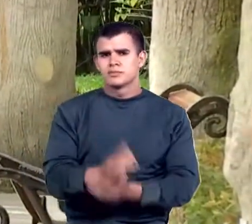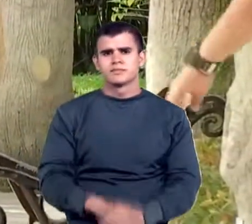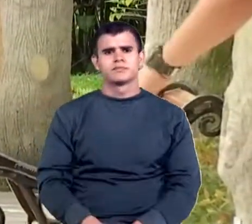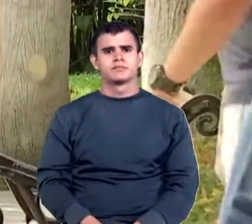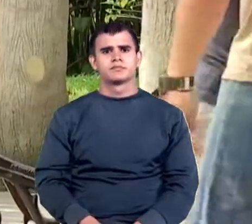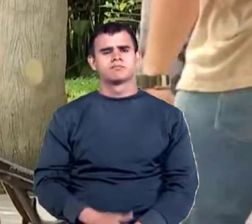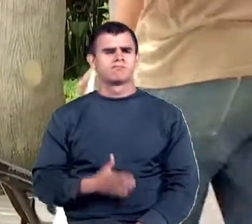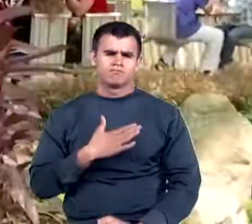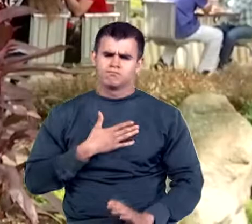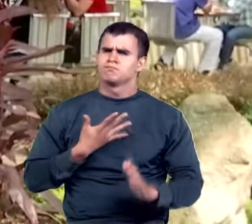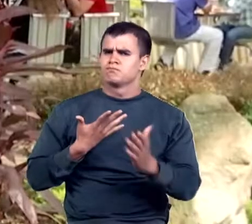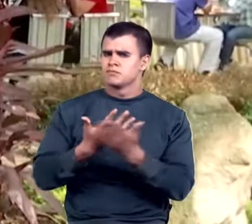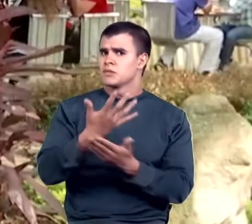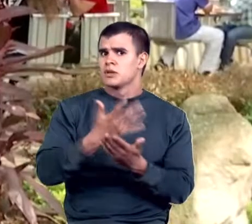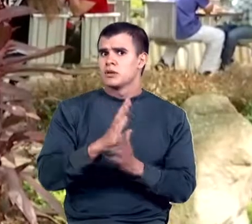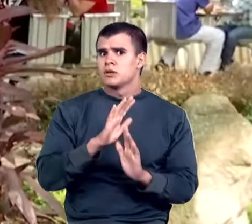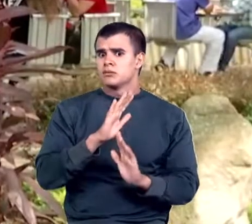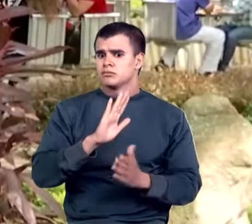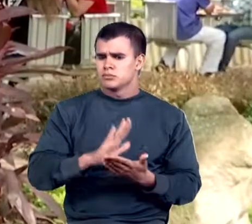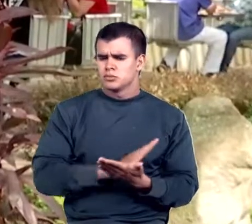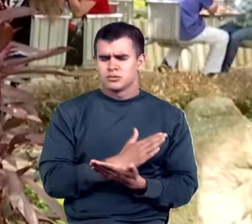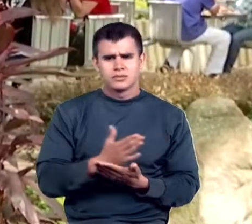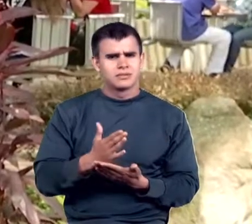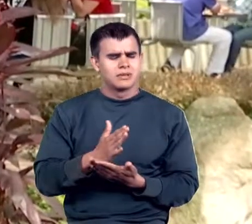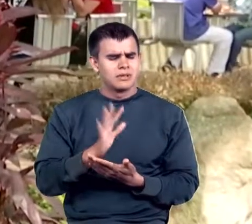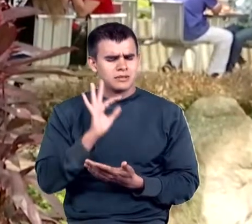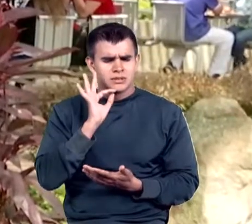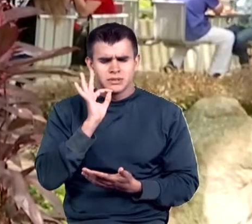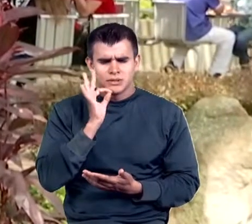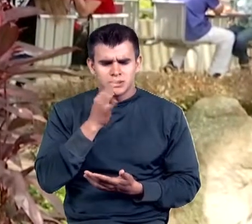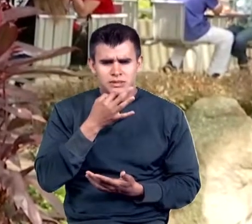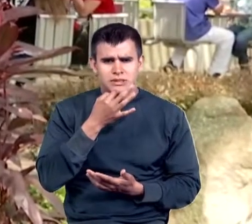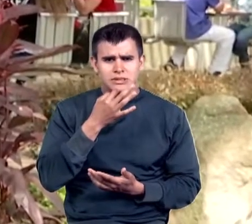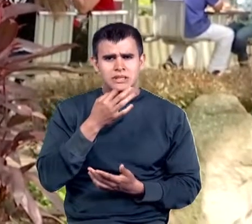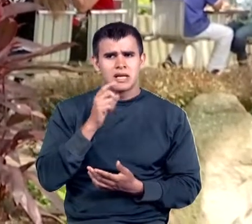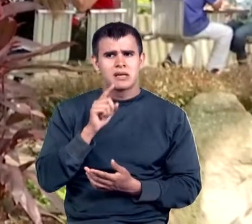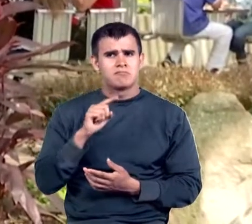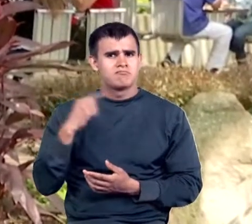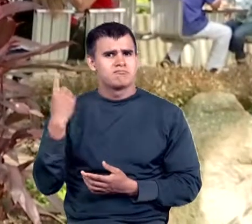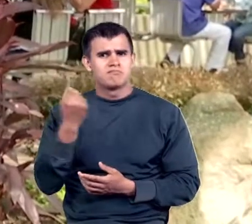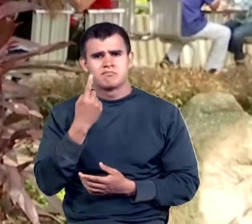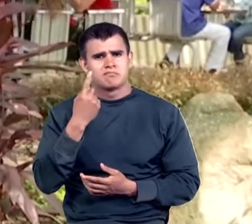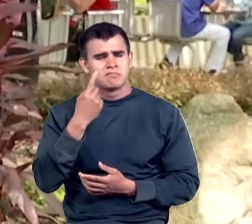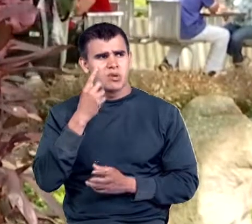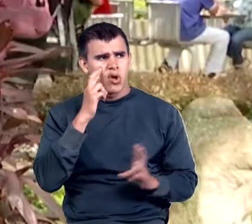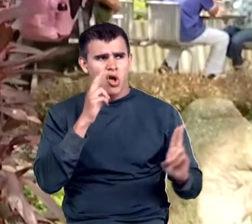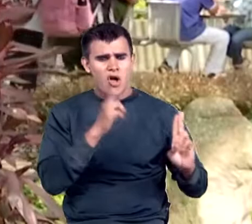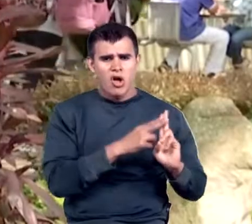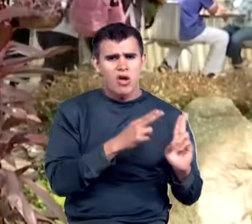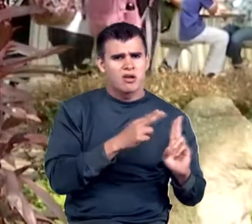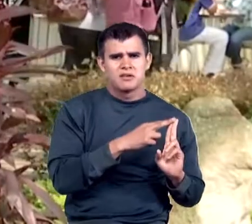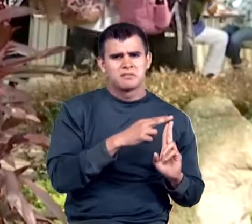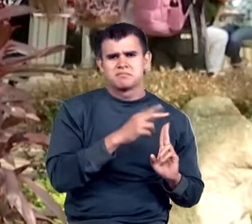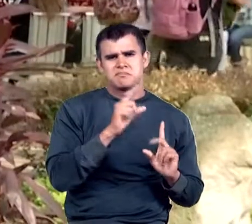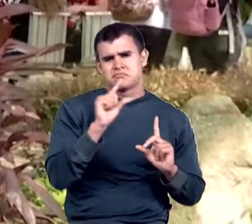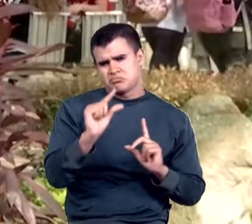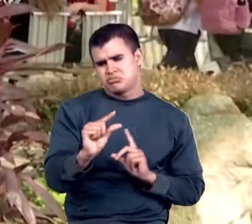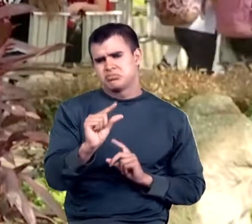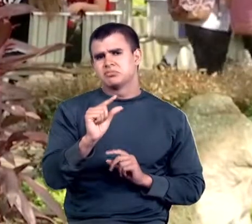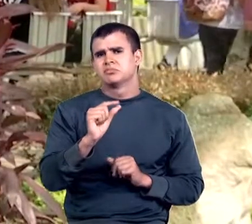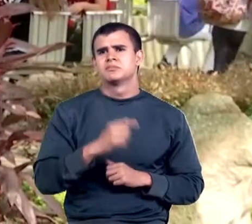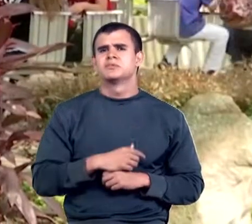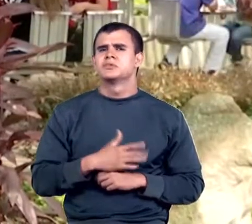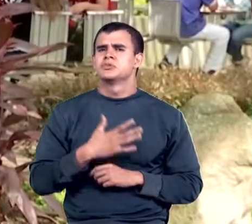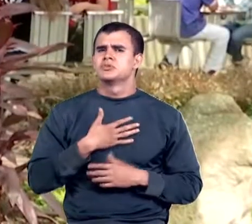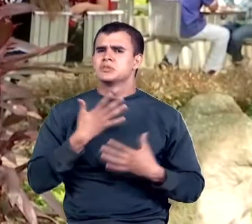nuevas propuestas. Que es una música muy rica y, por decirlo así, no ha sido muy comercializada.